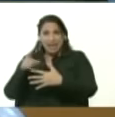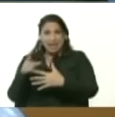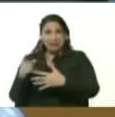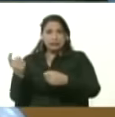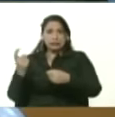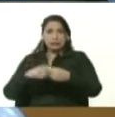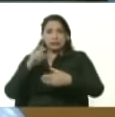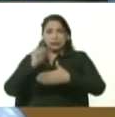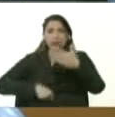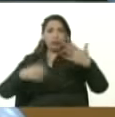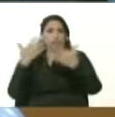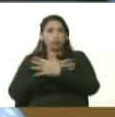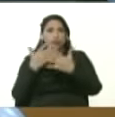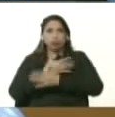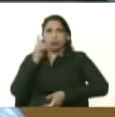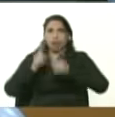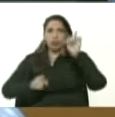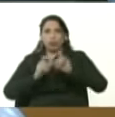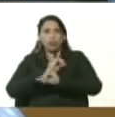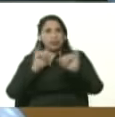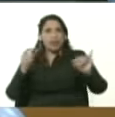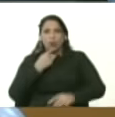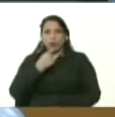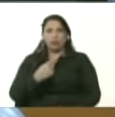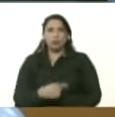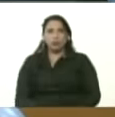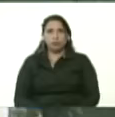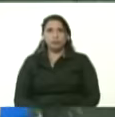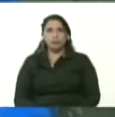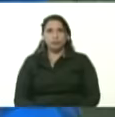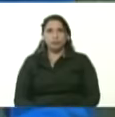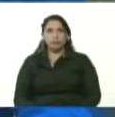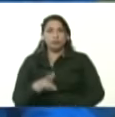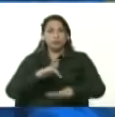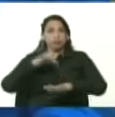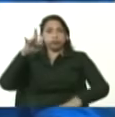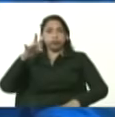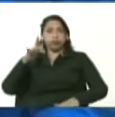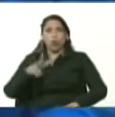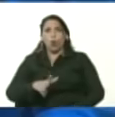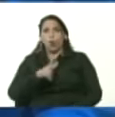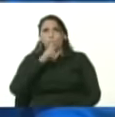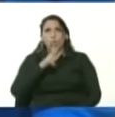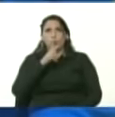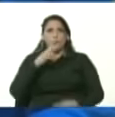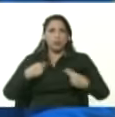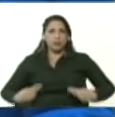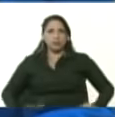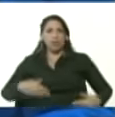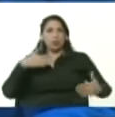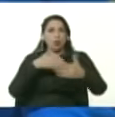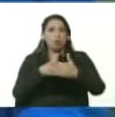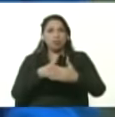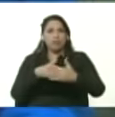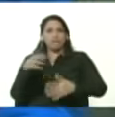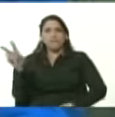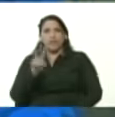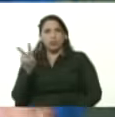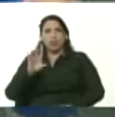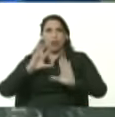duda alguna, así lo han confesado, delitos de lesa humanidad contra Venezuela y el